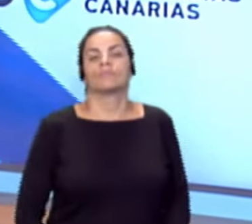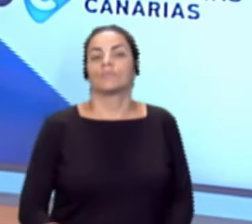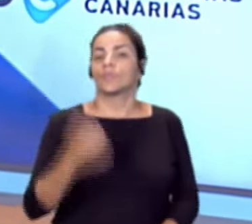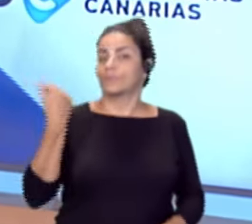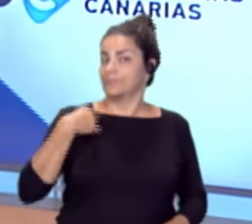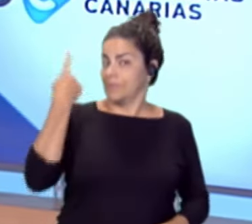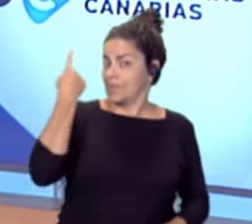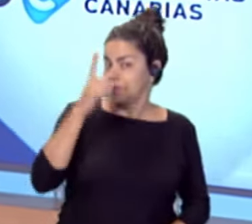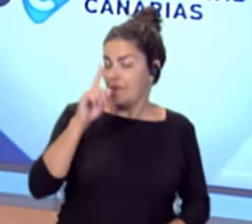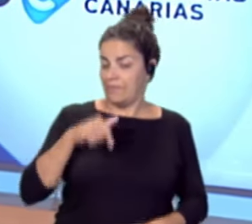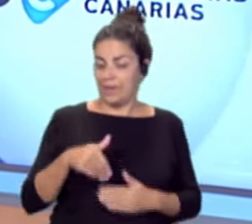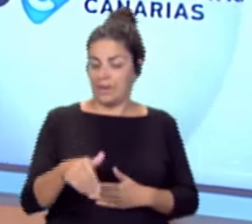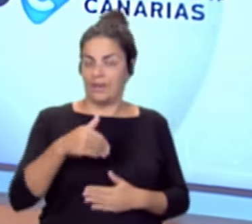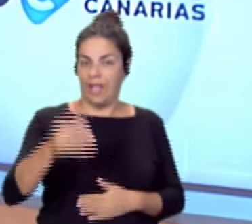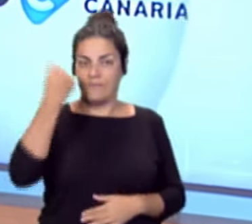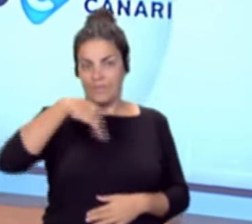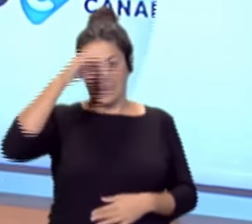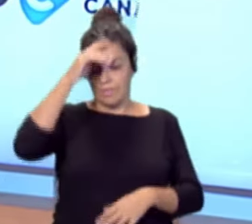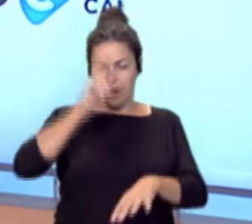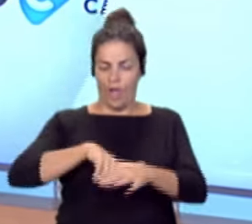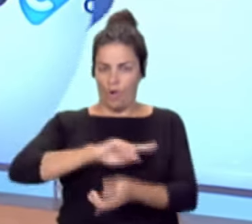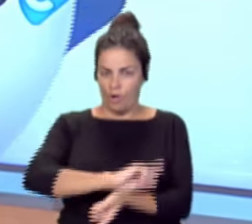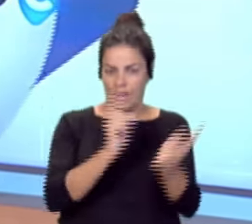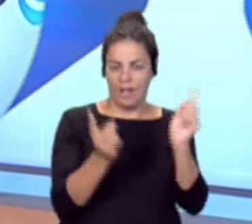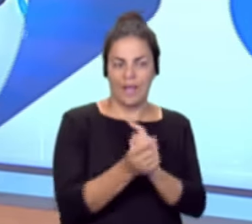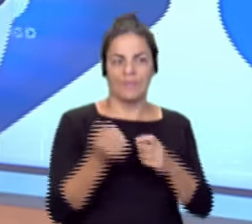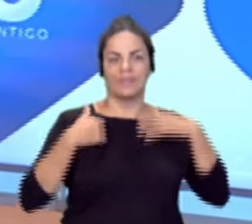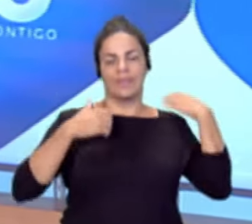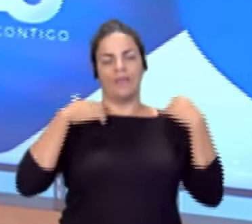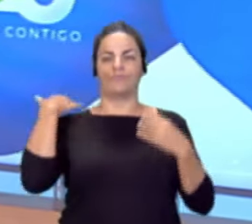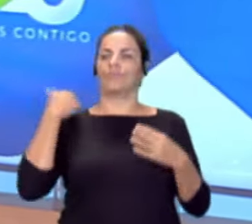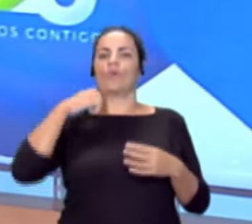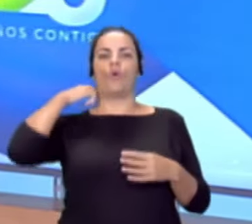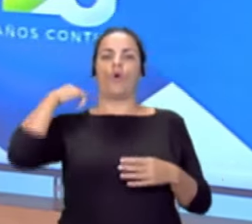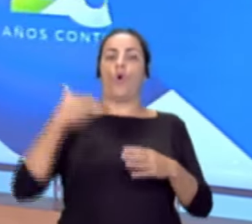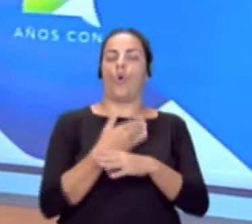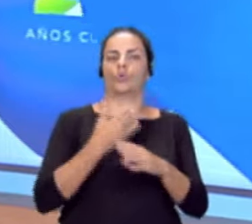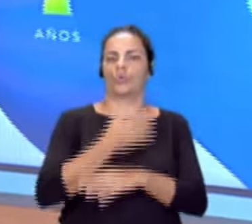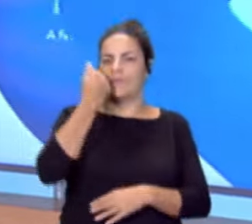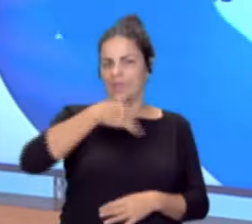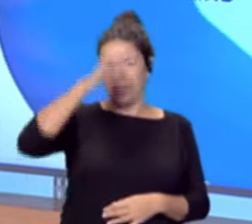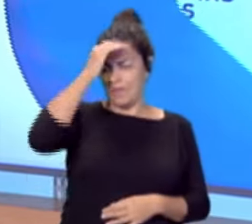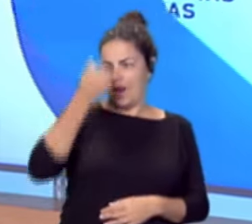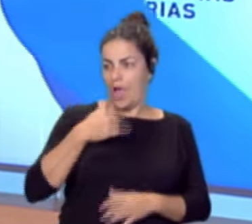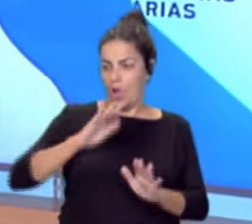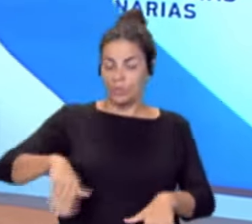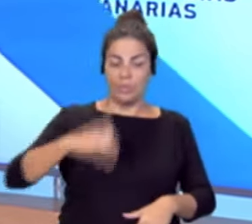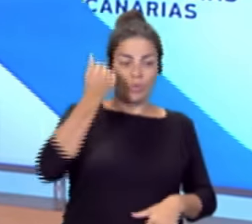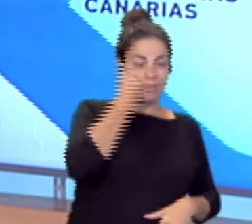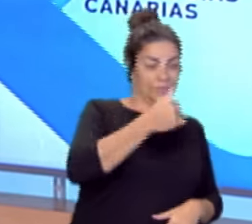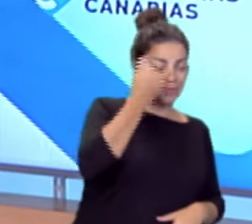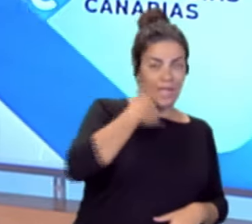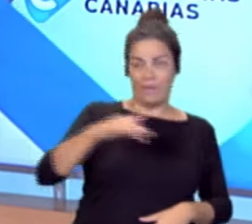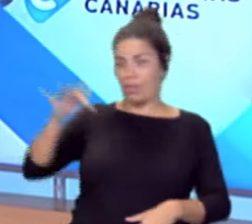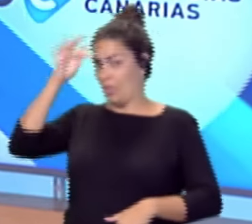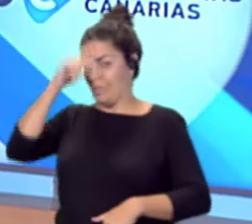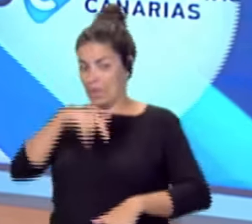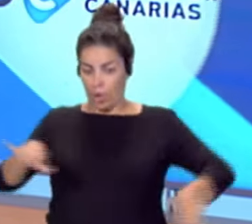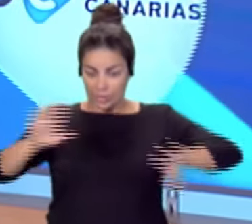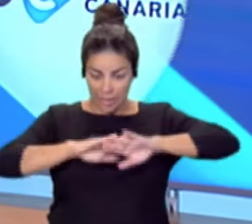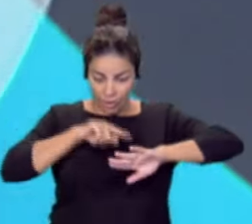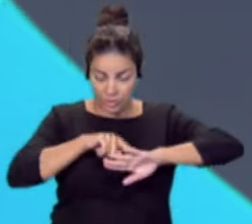previsto para este fin de semana, último fin de semana de octubre, del sábado al domingo, los relojes que van a tener que pasar de las 2 de la madrugada a la 1,